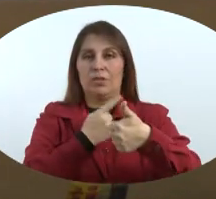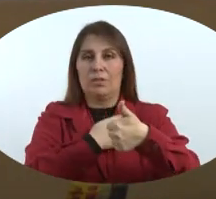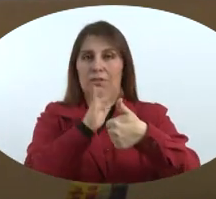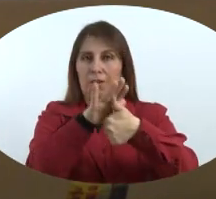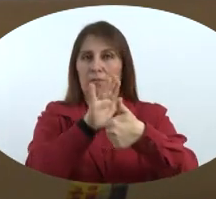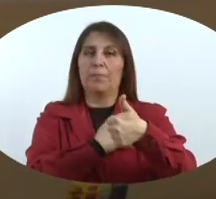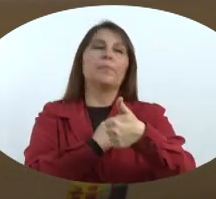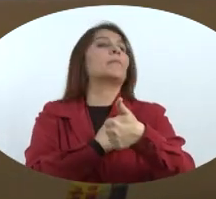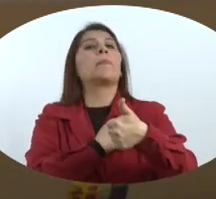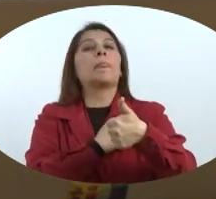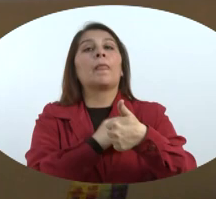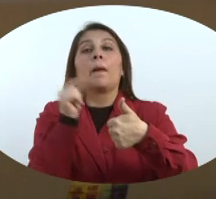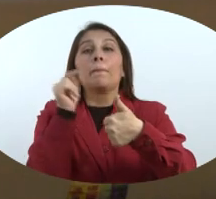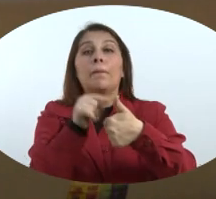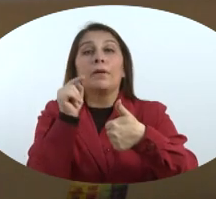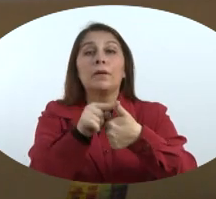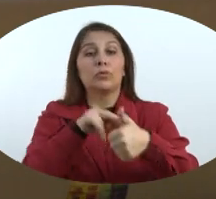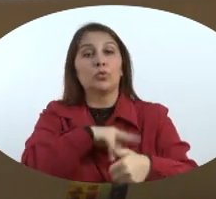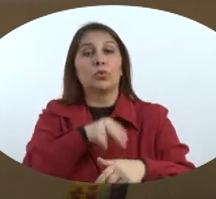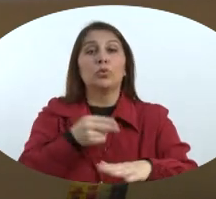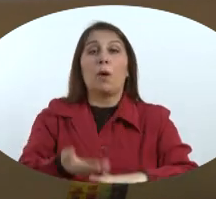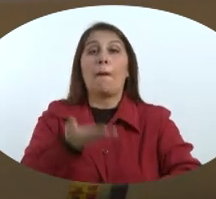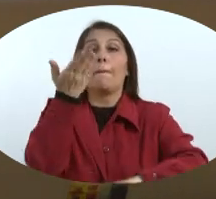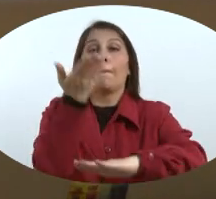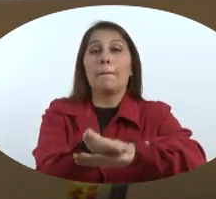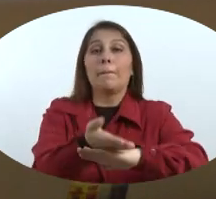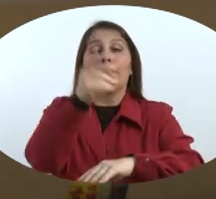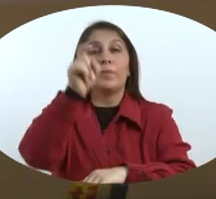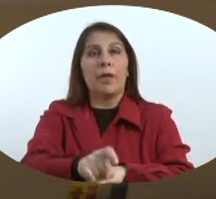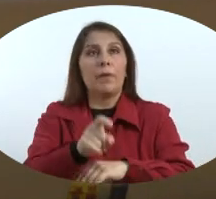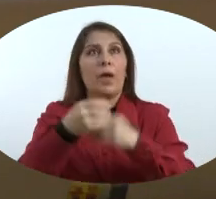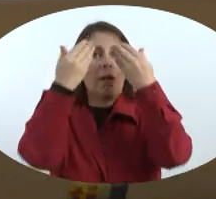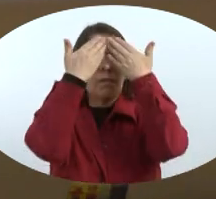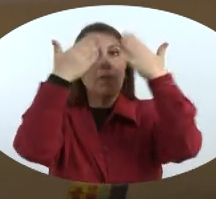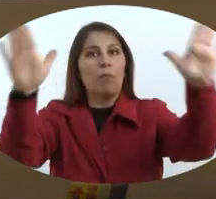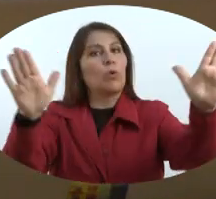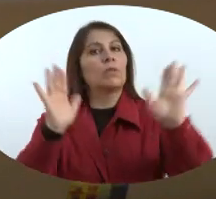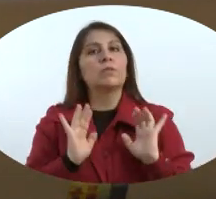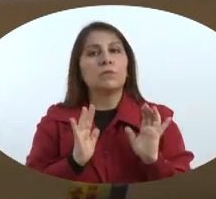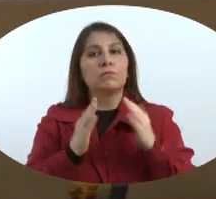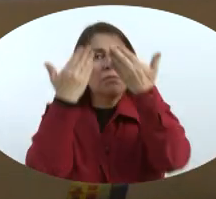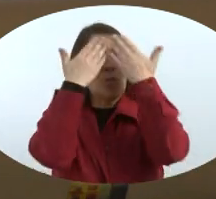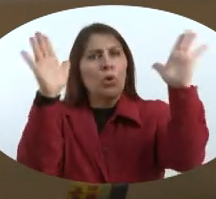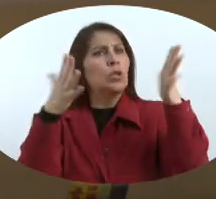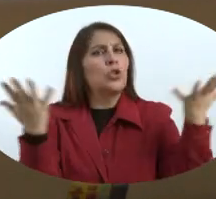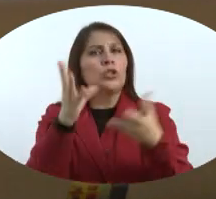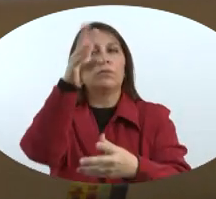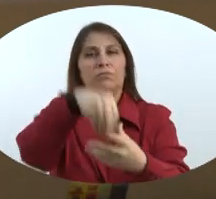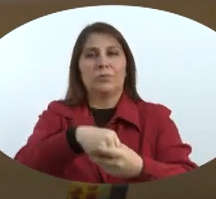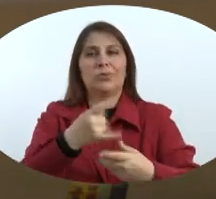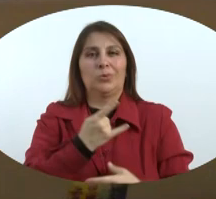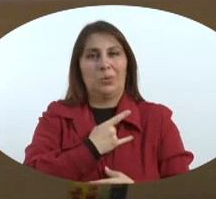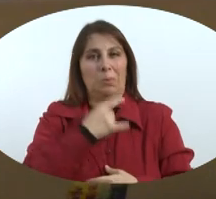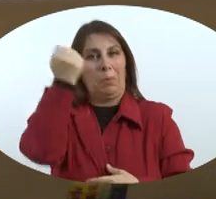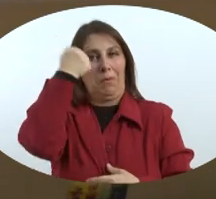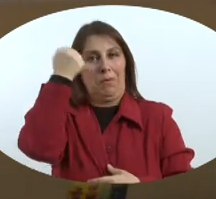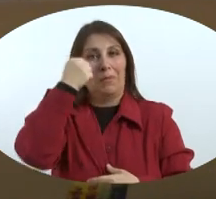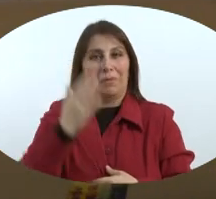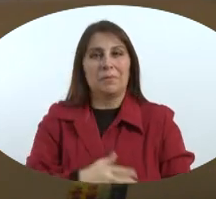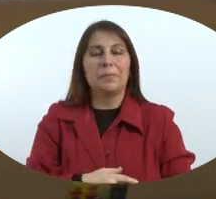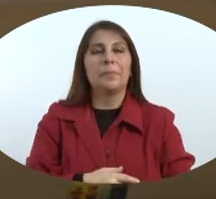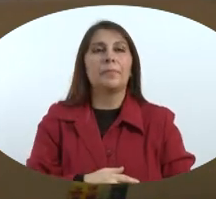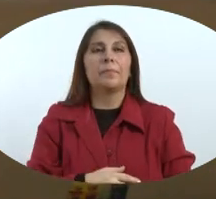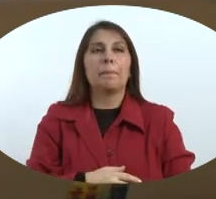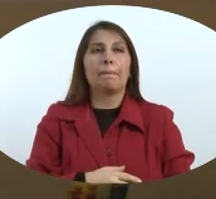eso pues nosotros planteamos que existir un ejercicio de democracia directa dentro de la universidad pedagógica